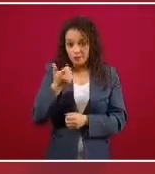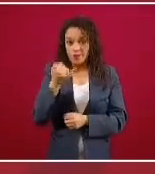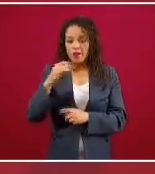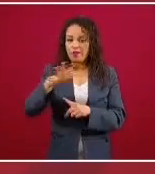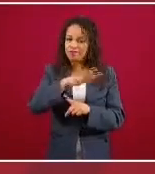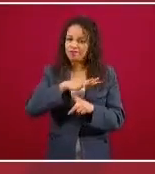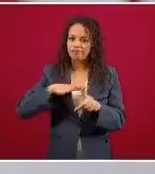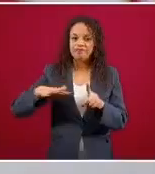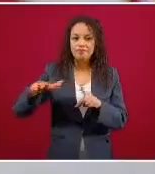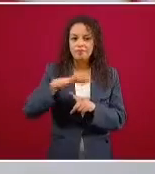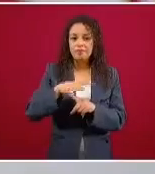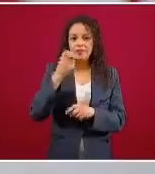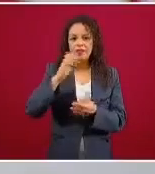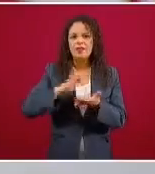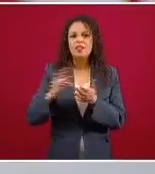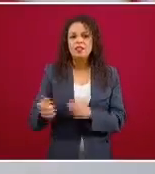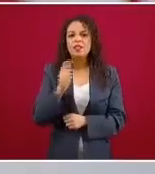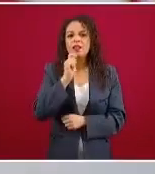que produjo la corrupción.